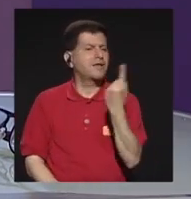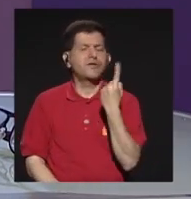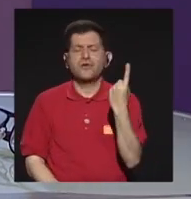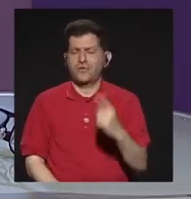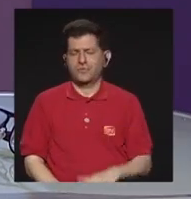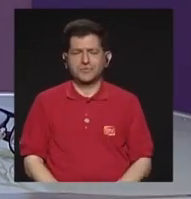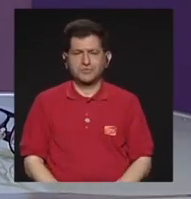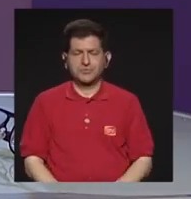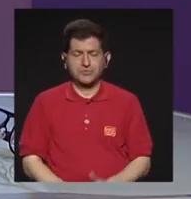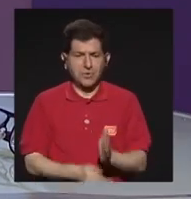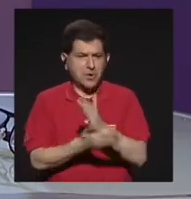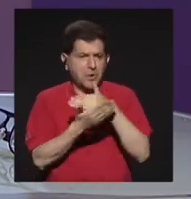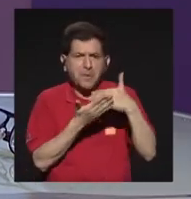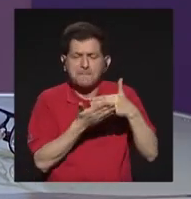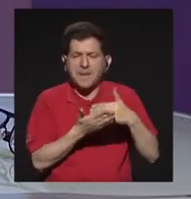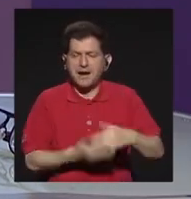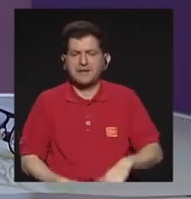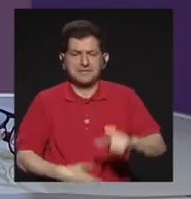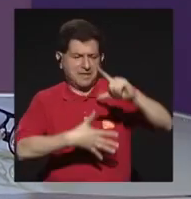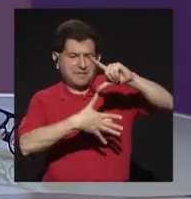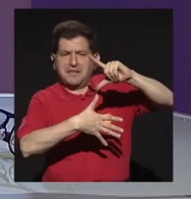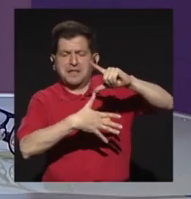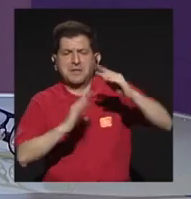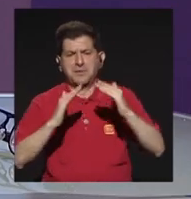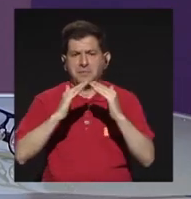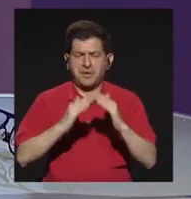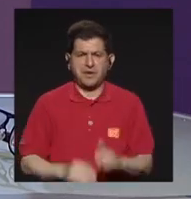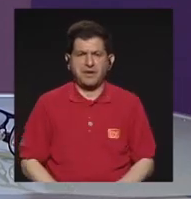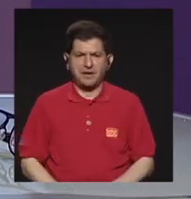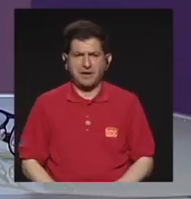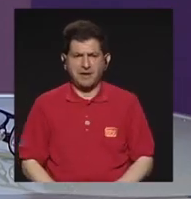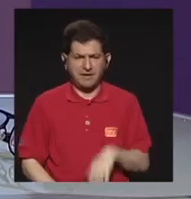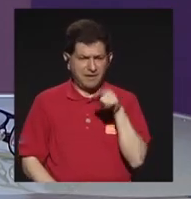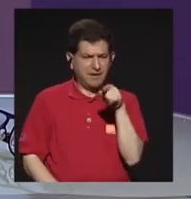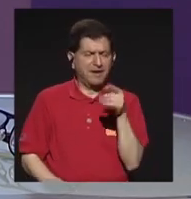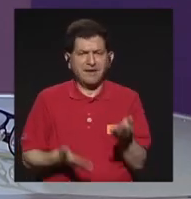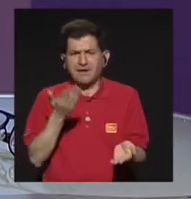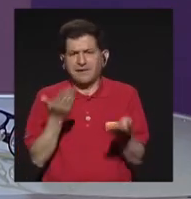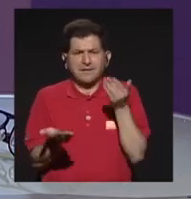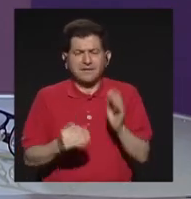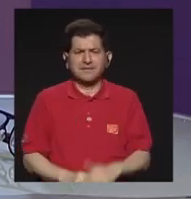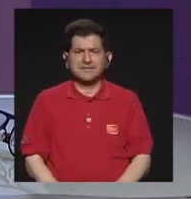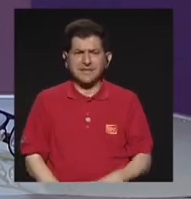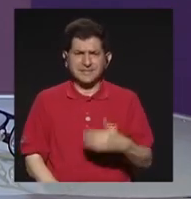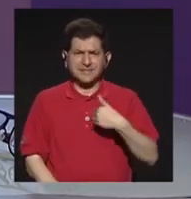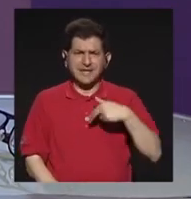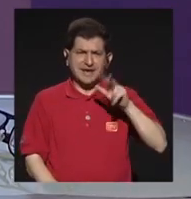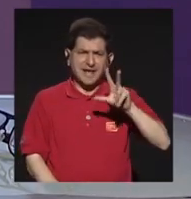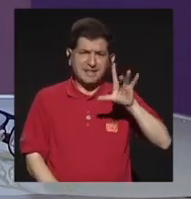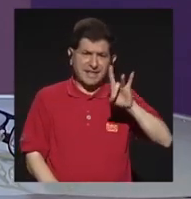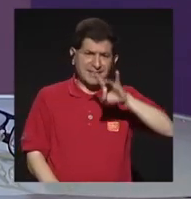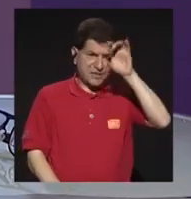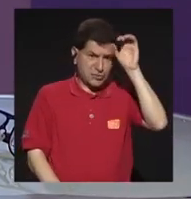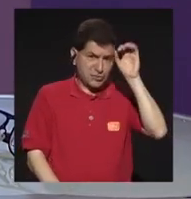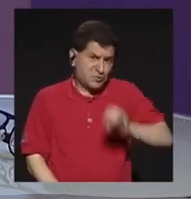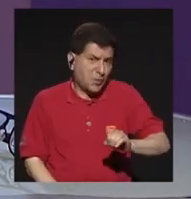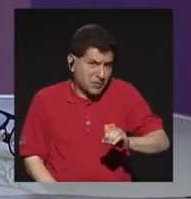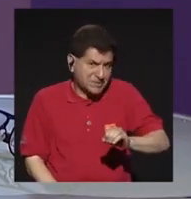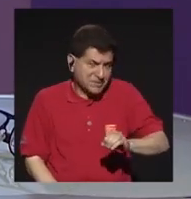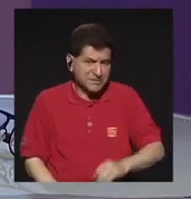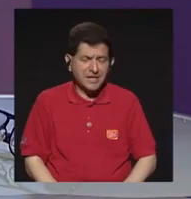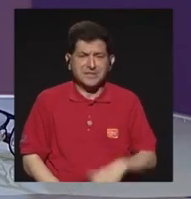este esta parte de américa latina que concentra que concentra el 38 por ciento